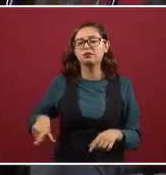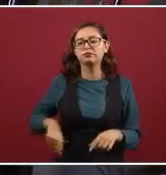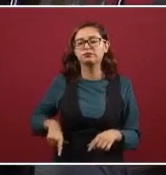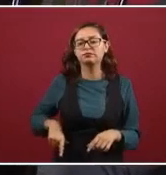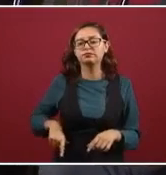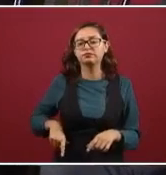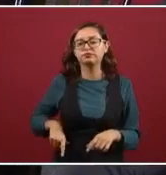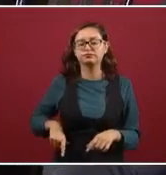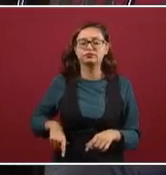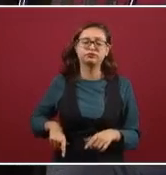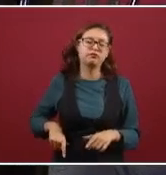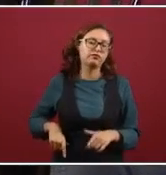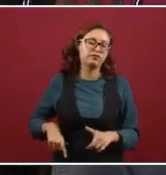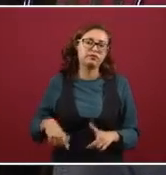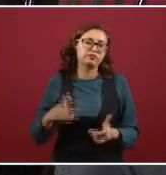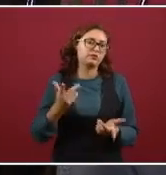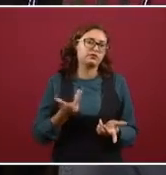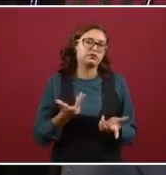son opositores.